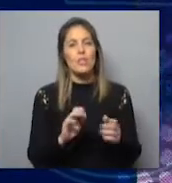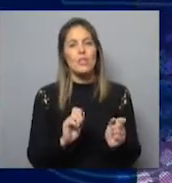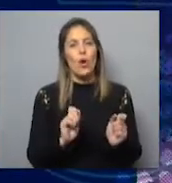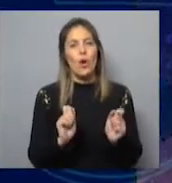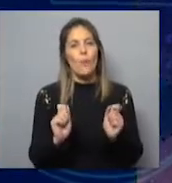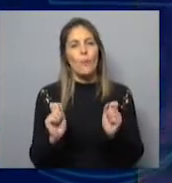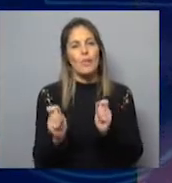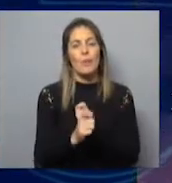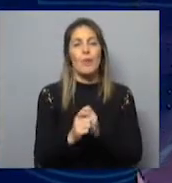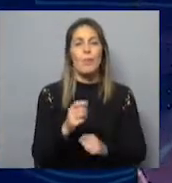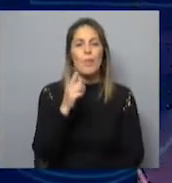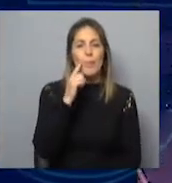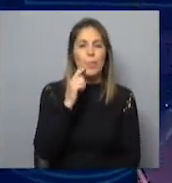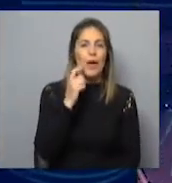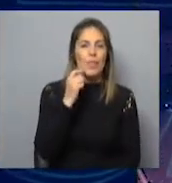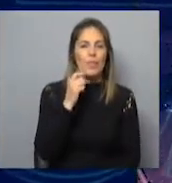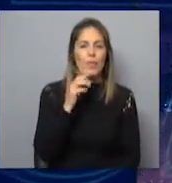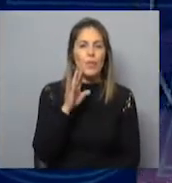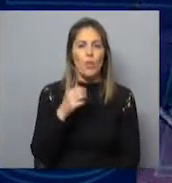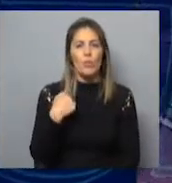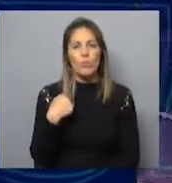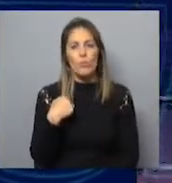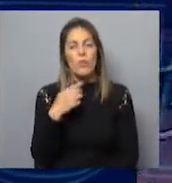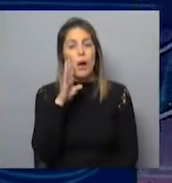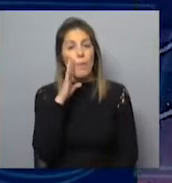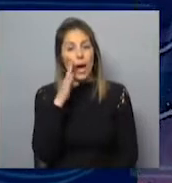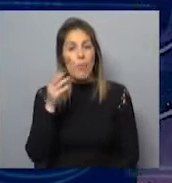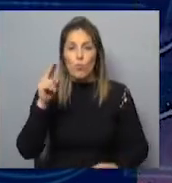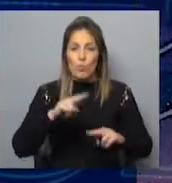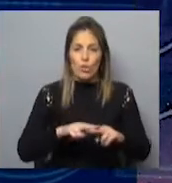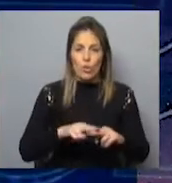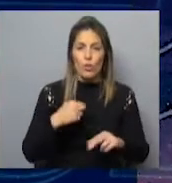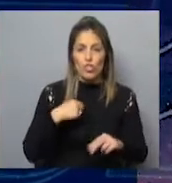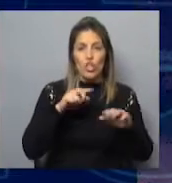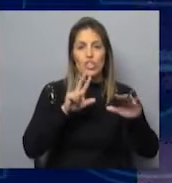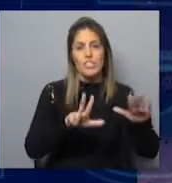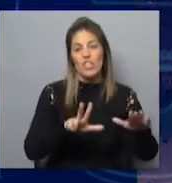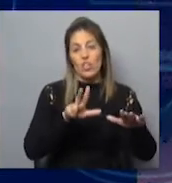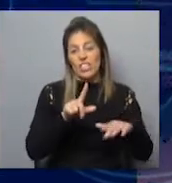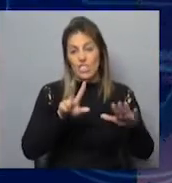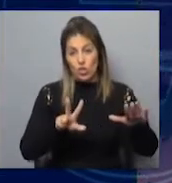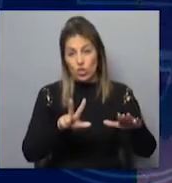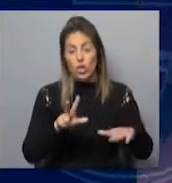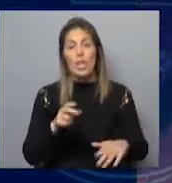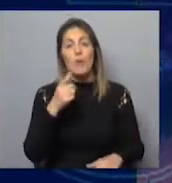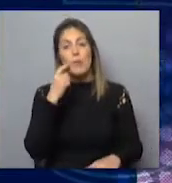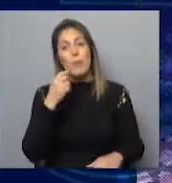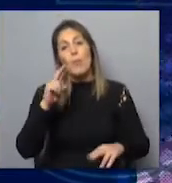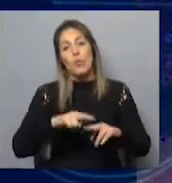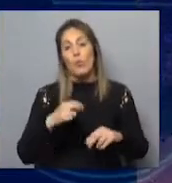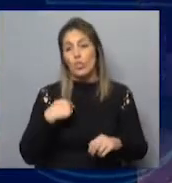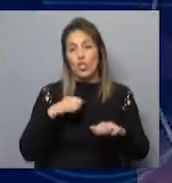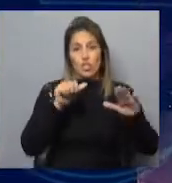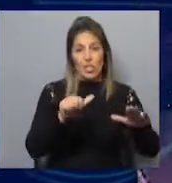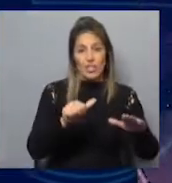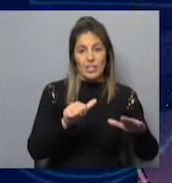mis padres acción cuando yo cuando yo tenía 18 y mi papá cuando yo tenía 6 y mi proceso de transición fue